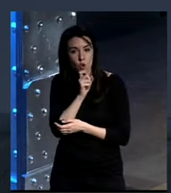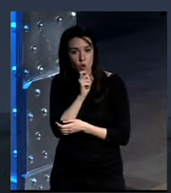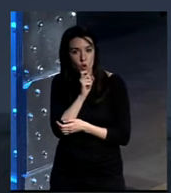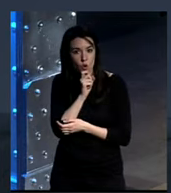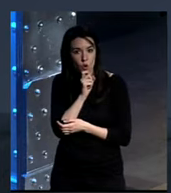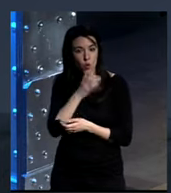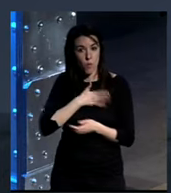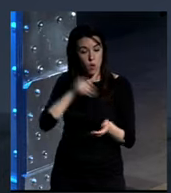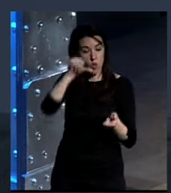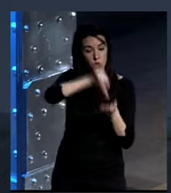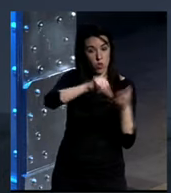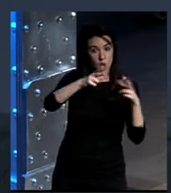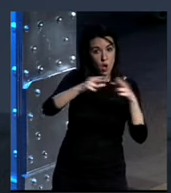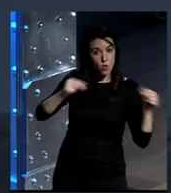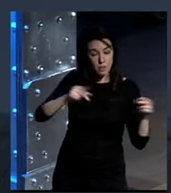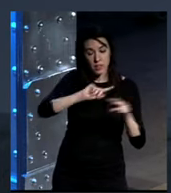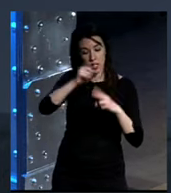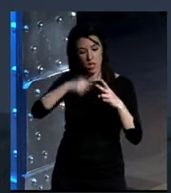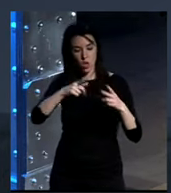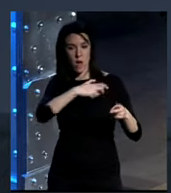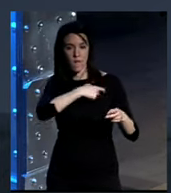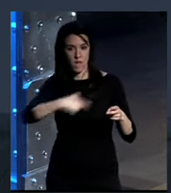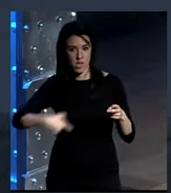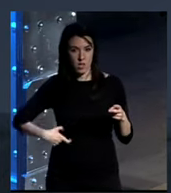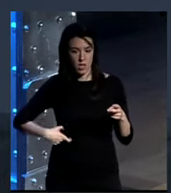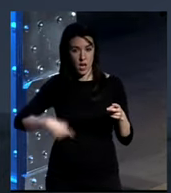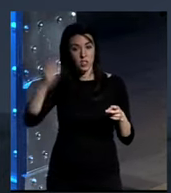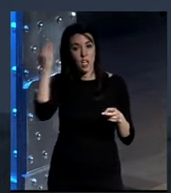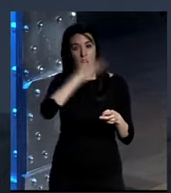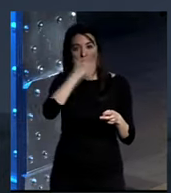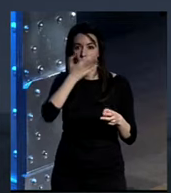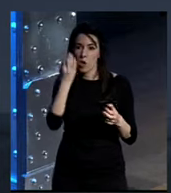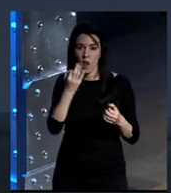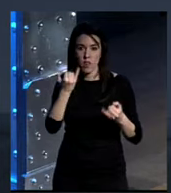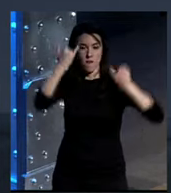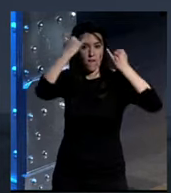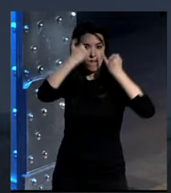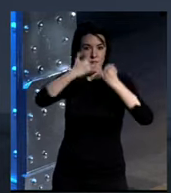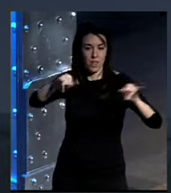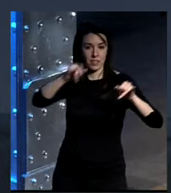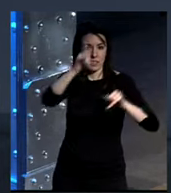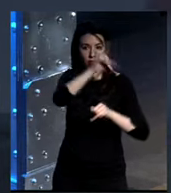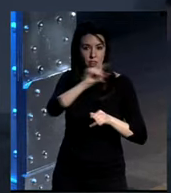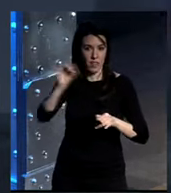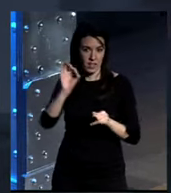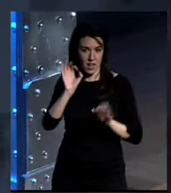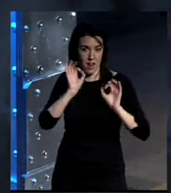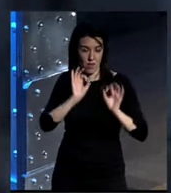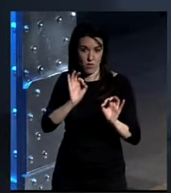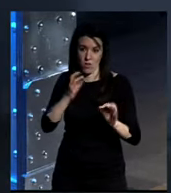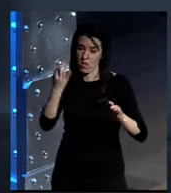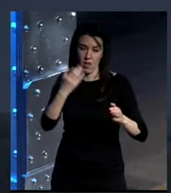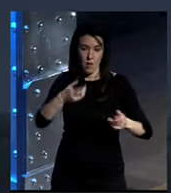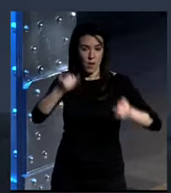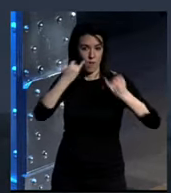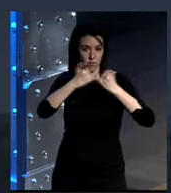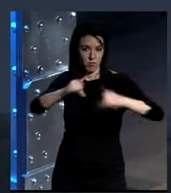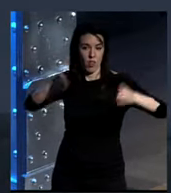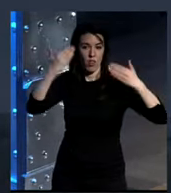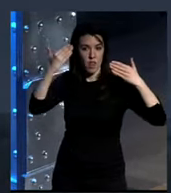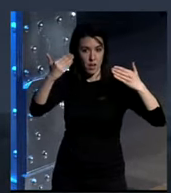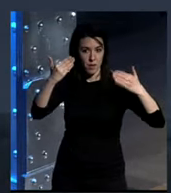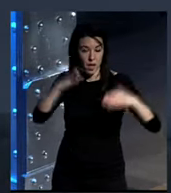Ciudad Universitaria y la de Vallecas. Escuelas que, por cierto, deberían estar celebrando el centenario ahora. Un centenario se puede poner en muchos sitios,